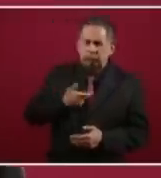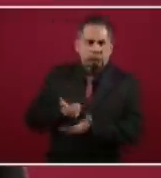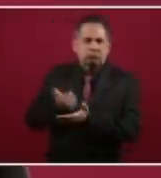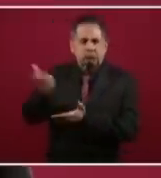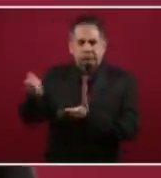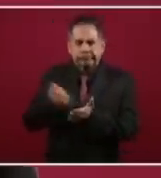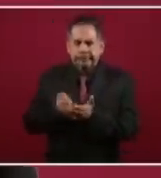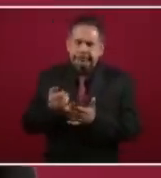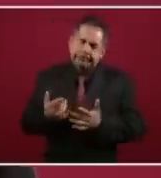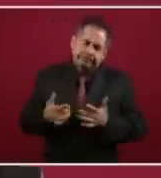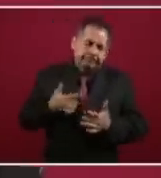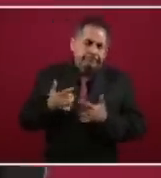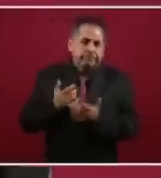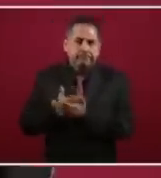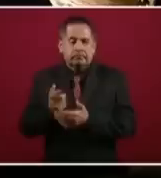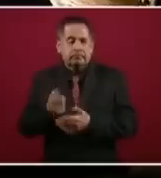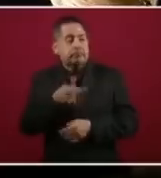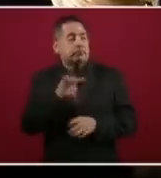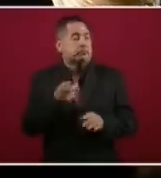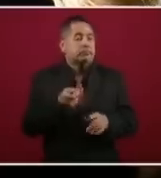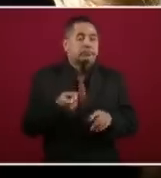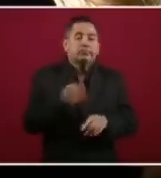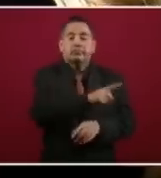Claro que los que no pagaban,